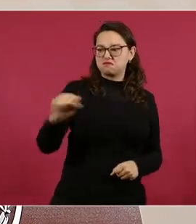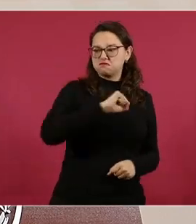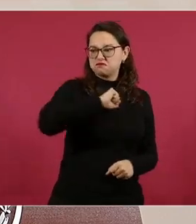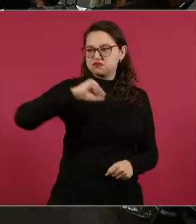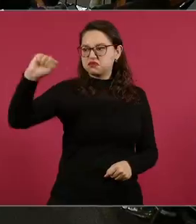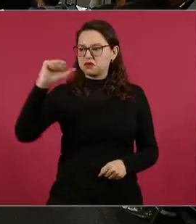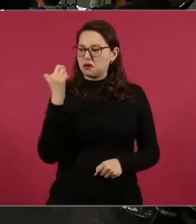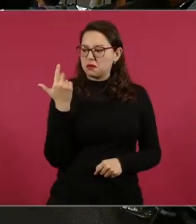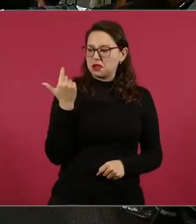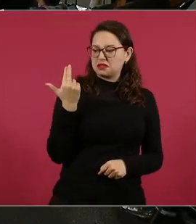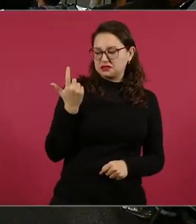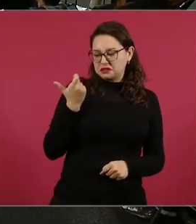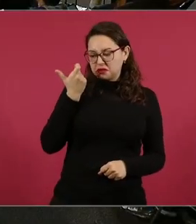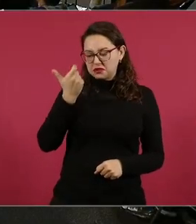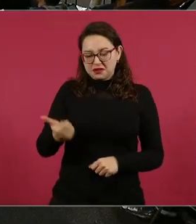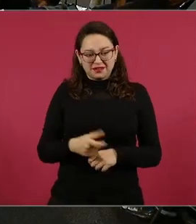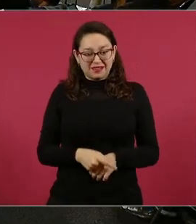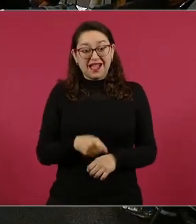Ferriz de Con.